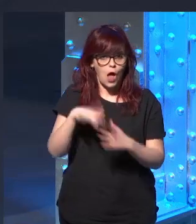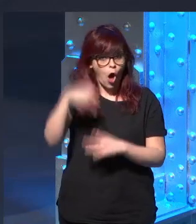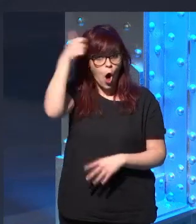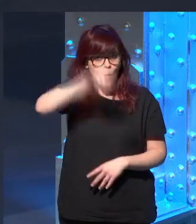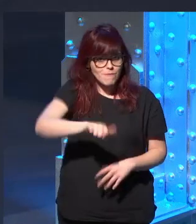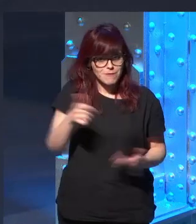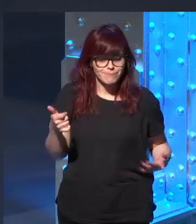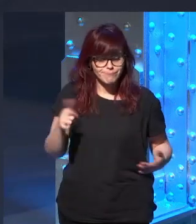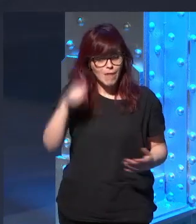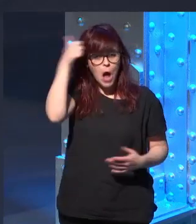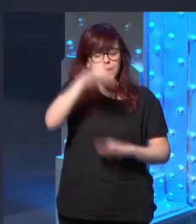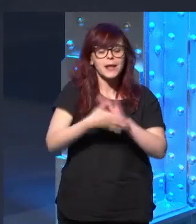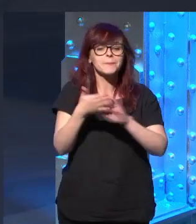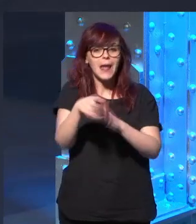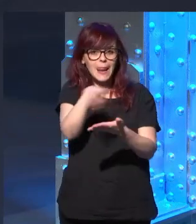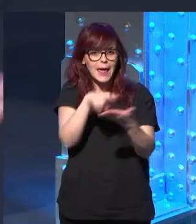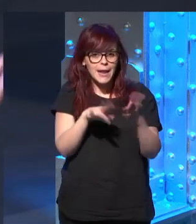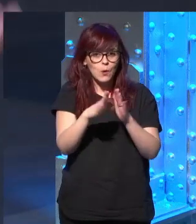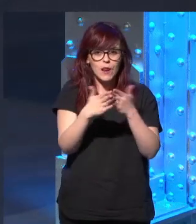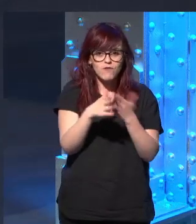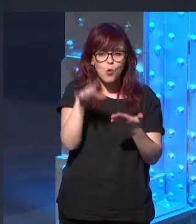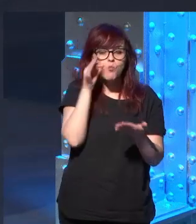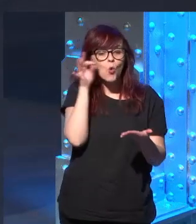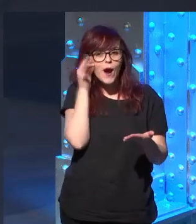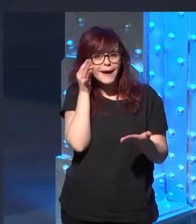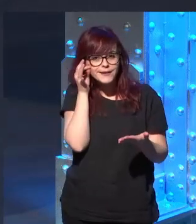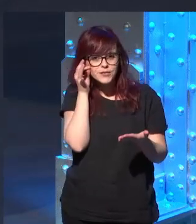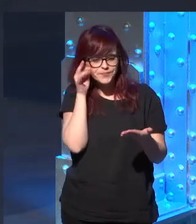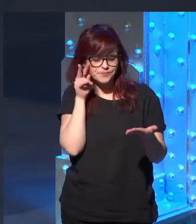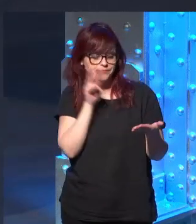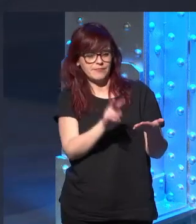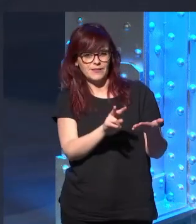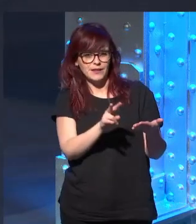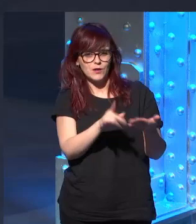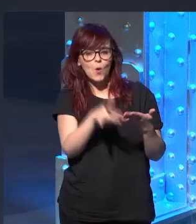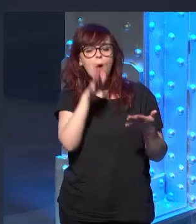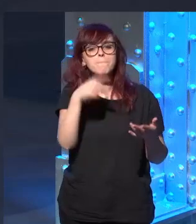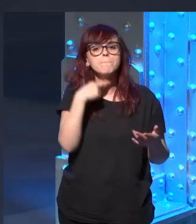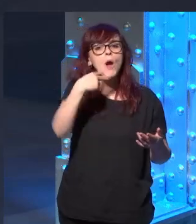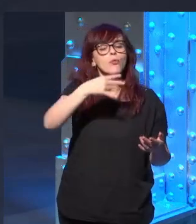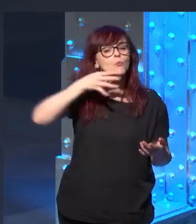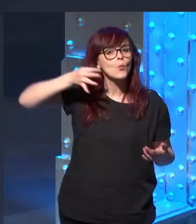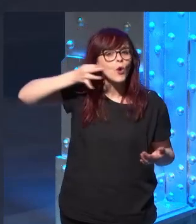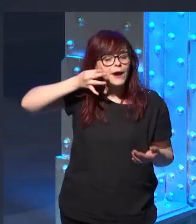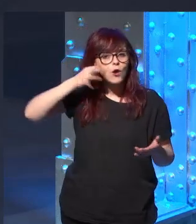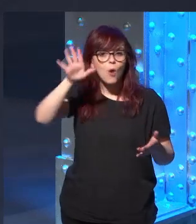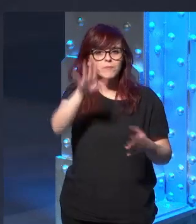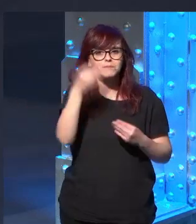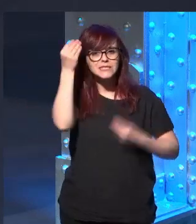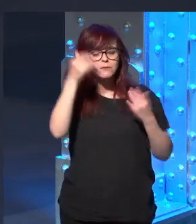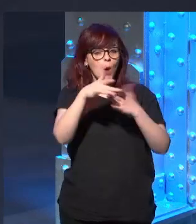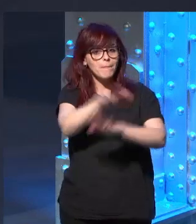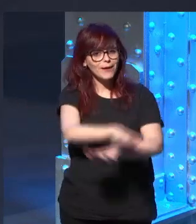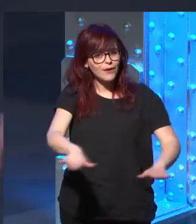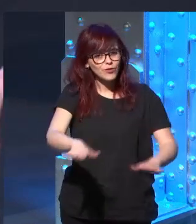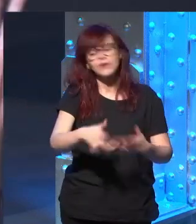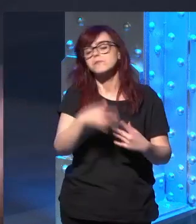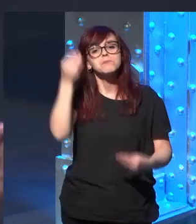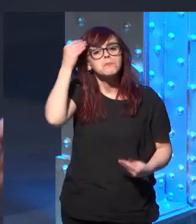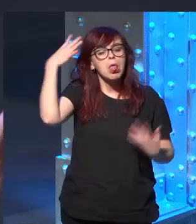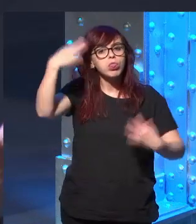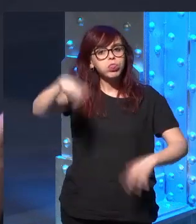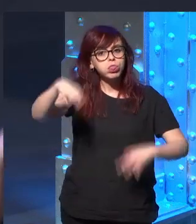hombre, que al leer a una mujer estará oyendo la voz de una mujer. Uh-huh. Cuando somos pequeños, no